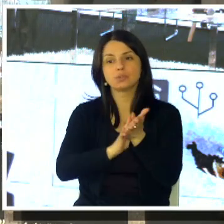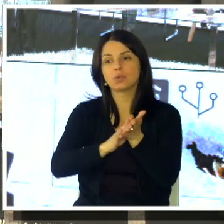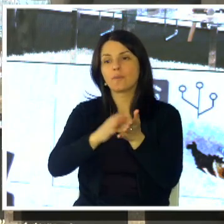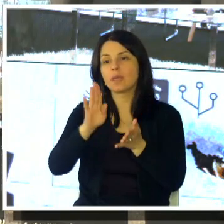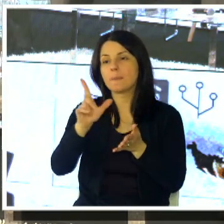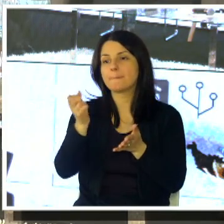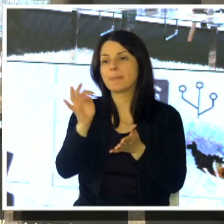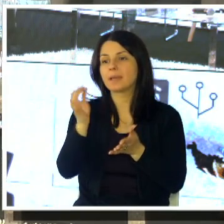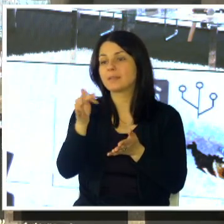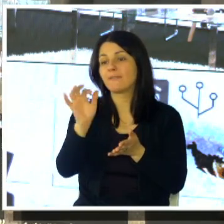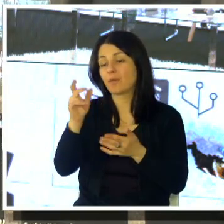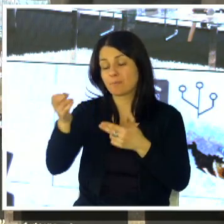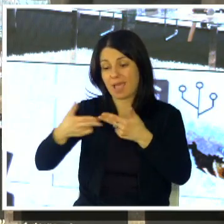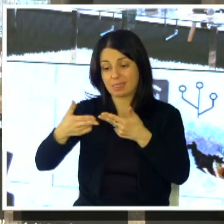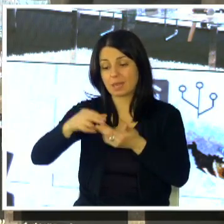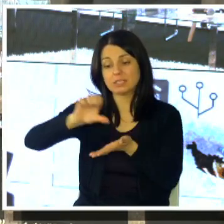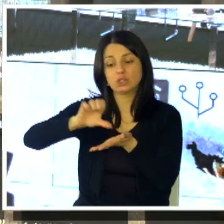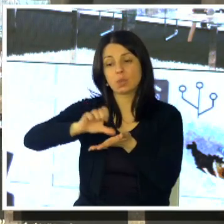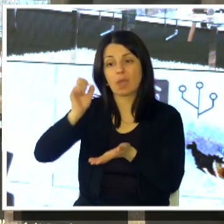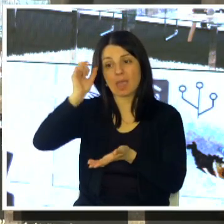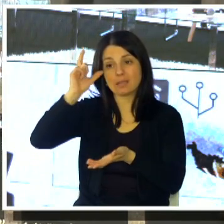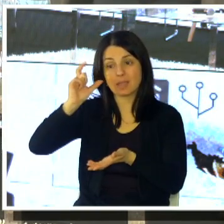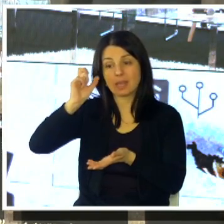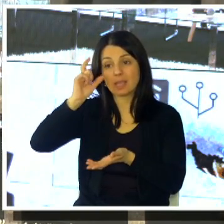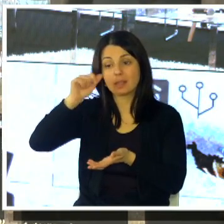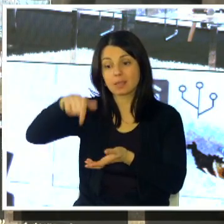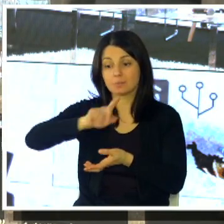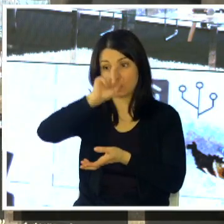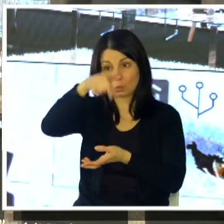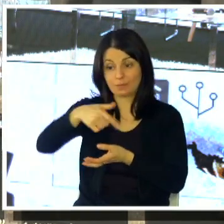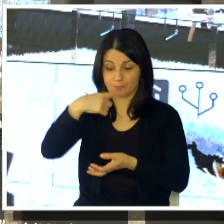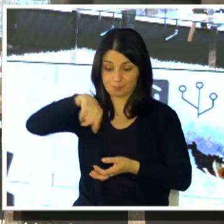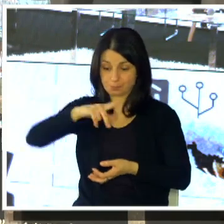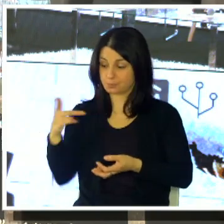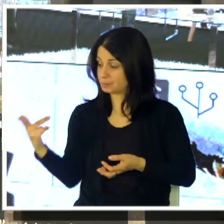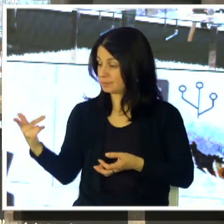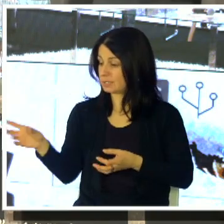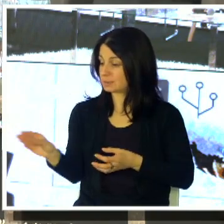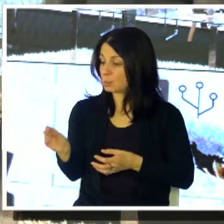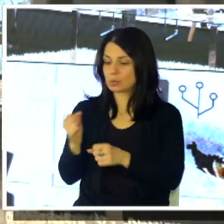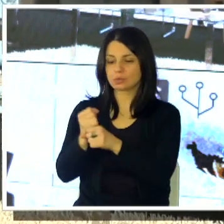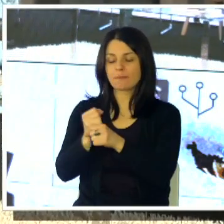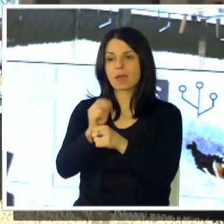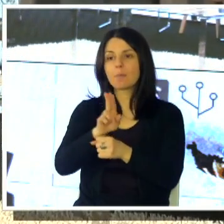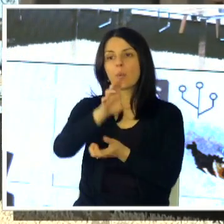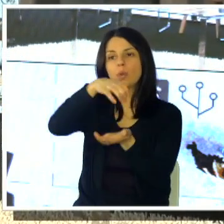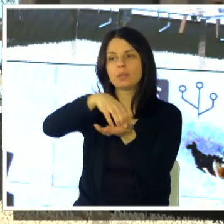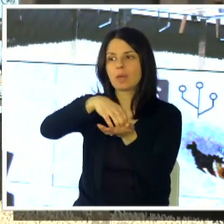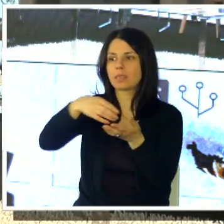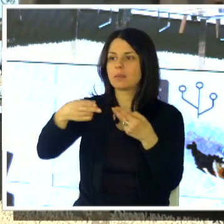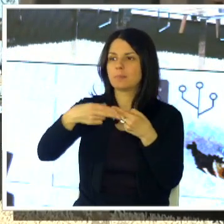ciudad inteligente de Montevideo, que es sobre lo que estamos trabajando. Nosotros 3 estamos en la unidad de